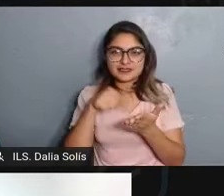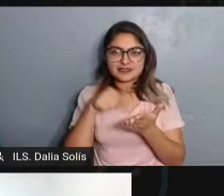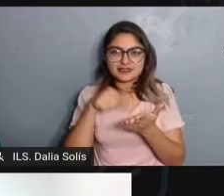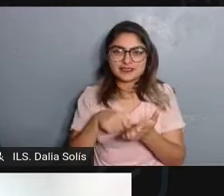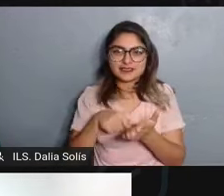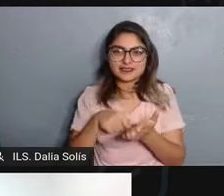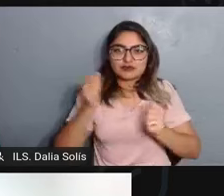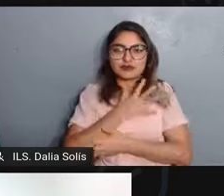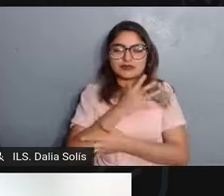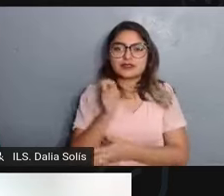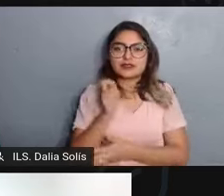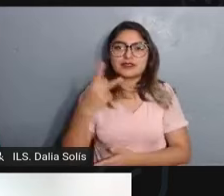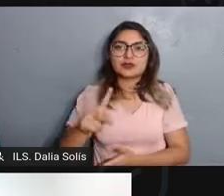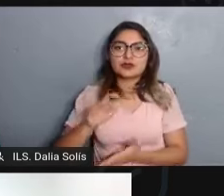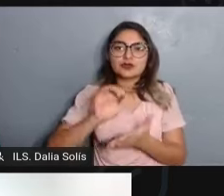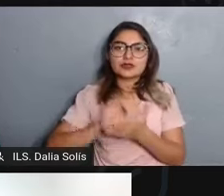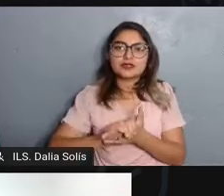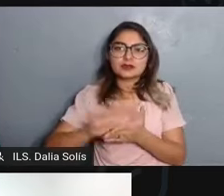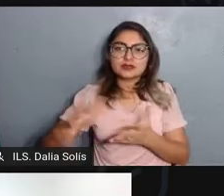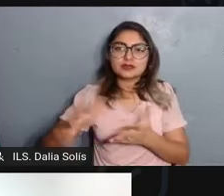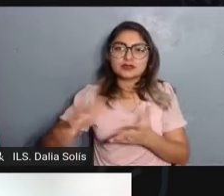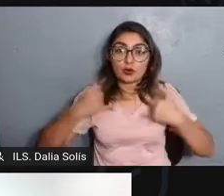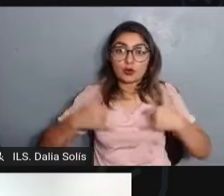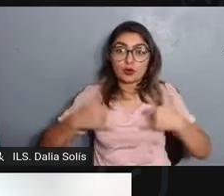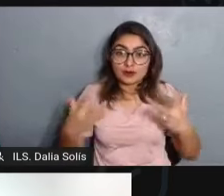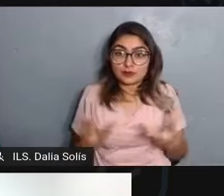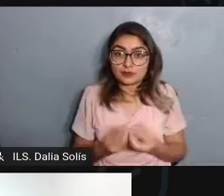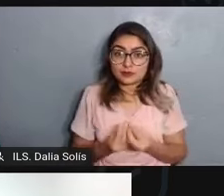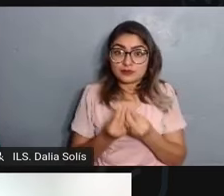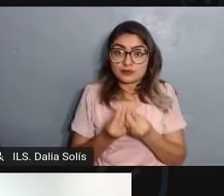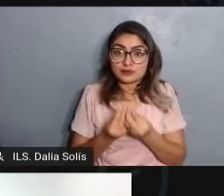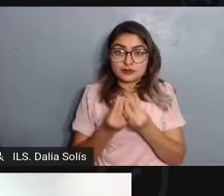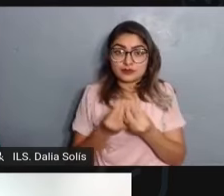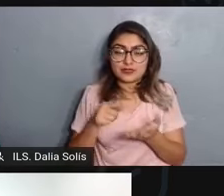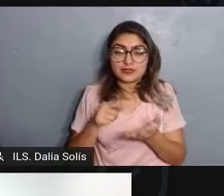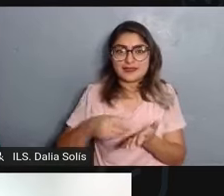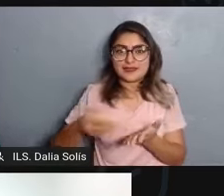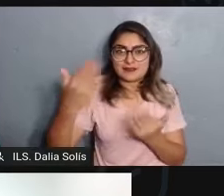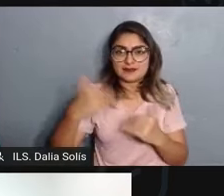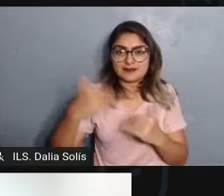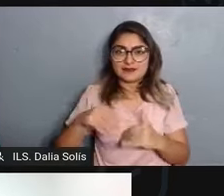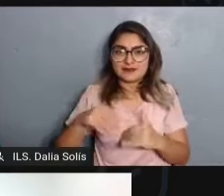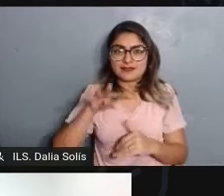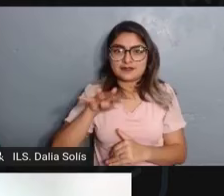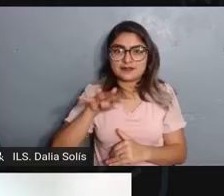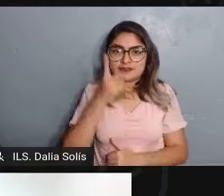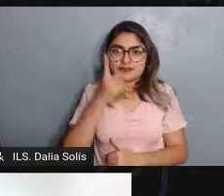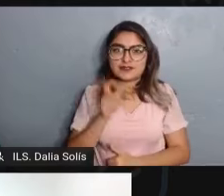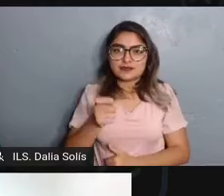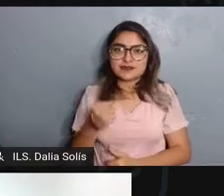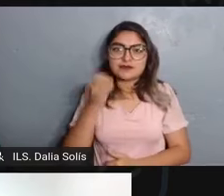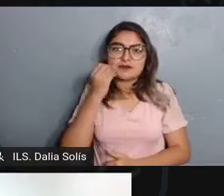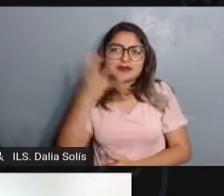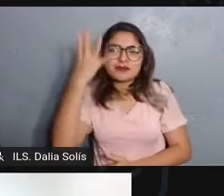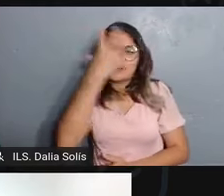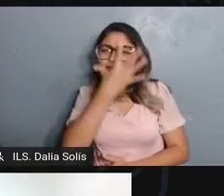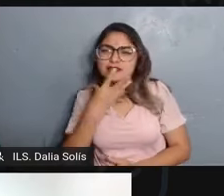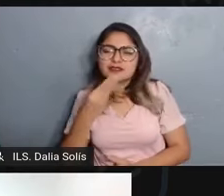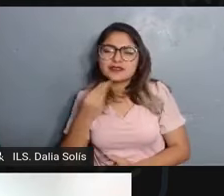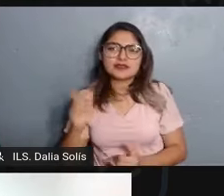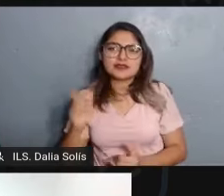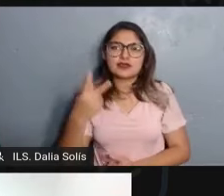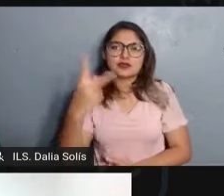el 5.19, amante, sierva y graciosa gacela, que sus senos te satisfagan en todo tiempo, su amor te